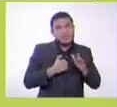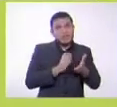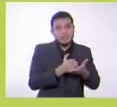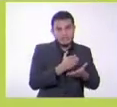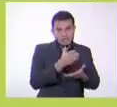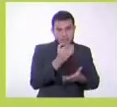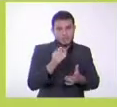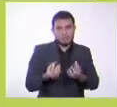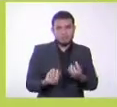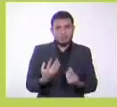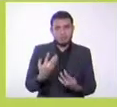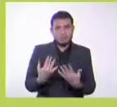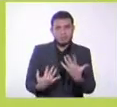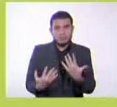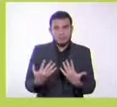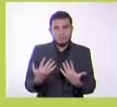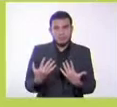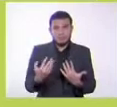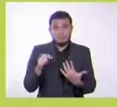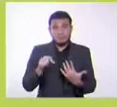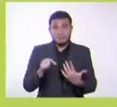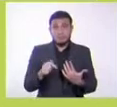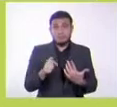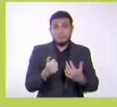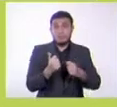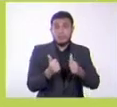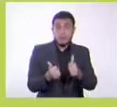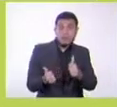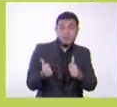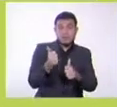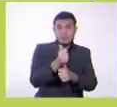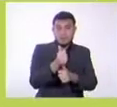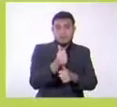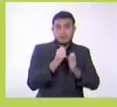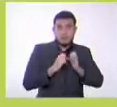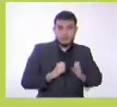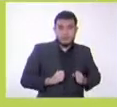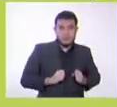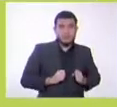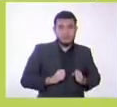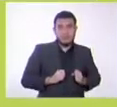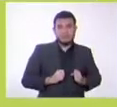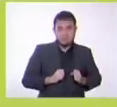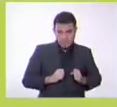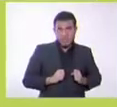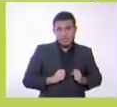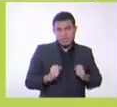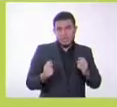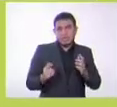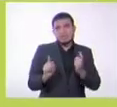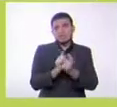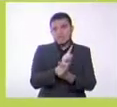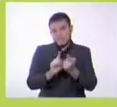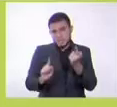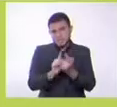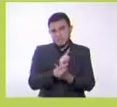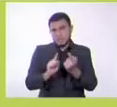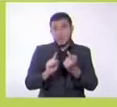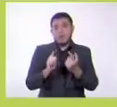donde la fauna y la flora predominantes interactúan con el clima específico de esa